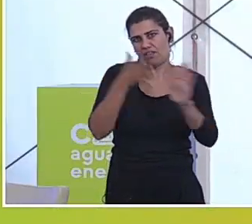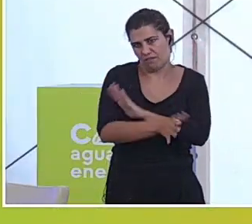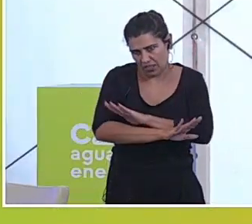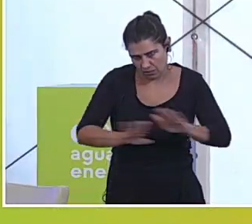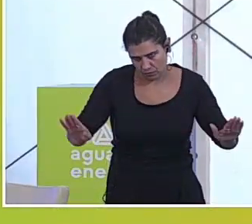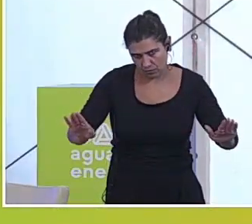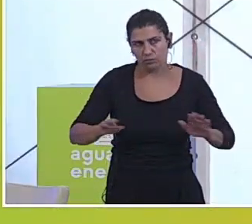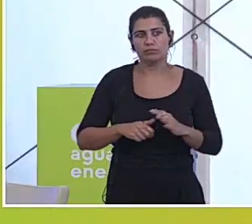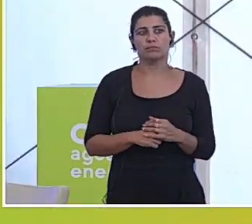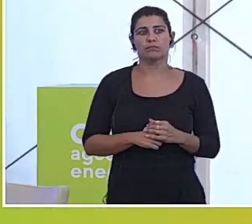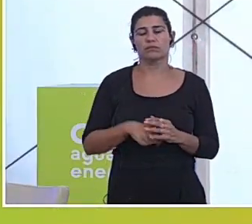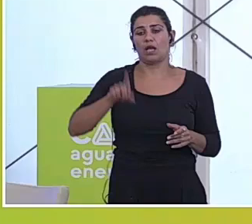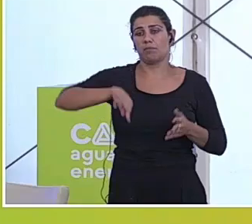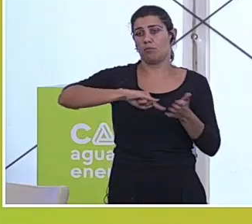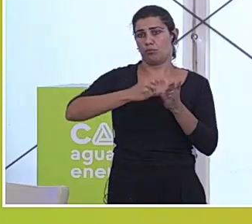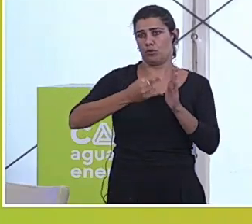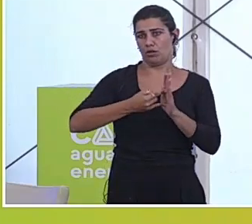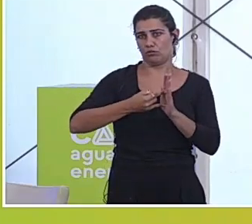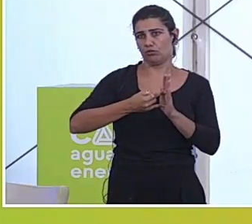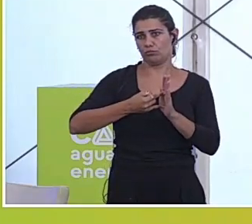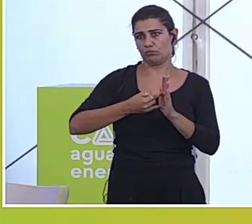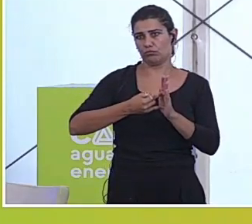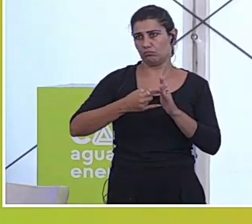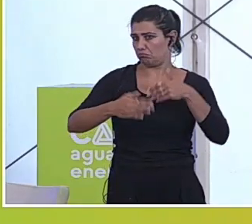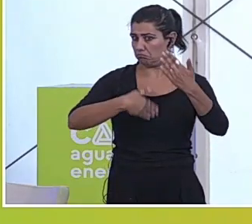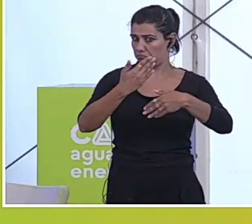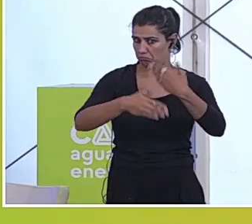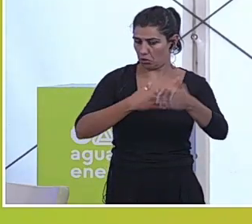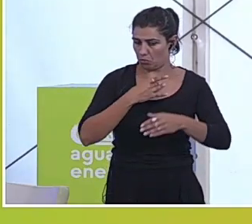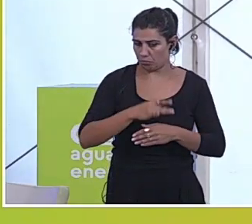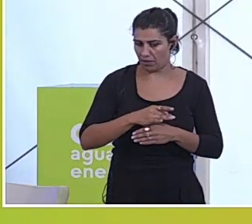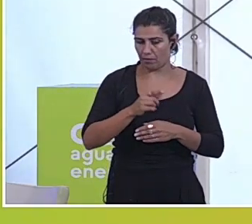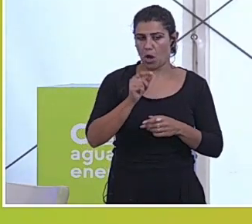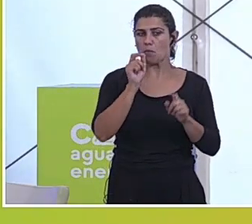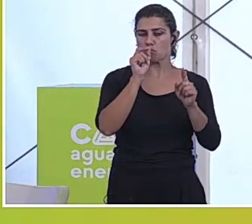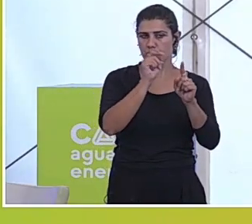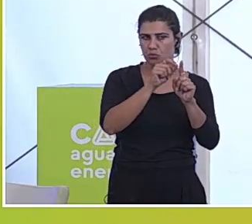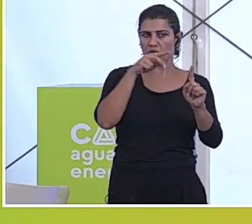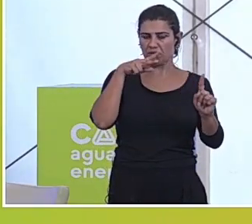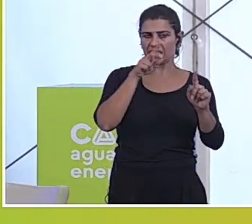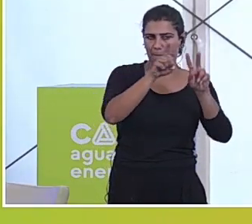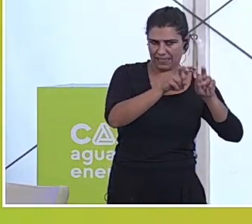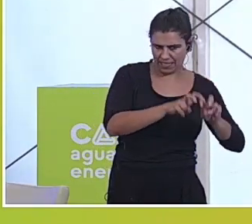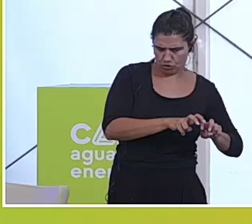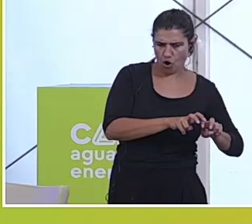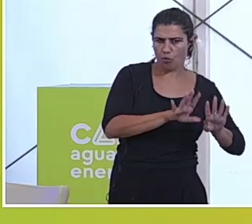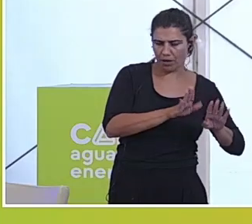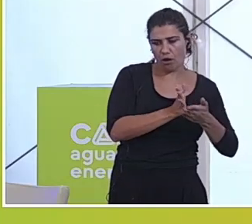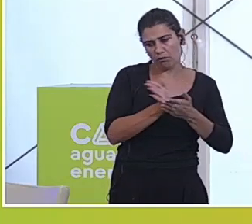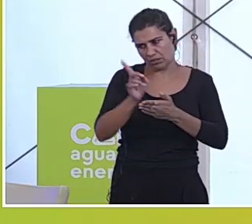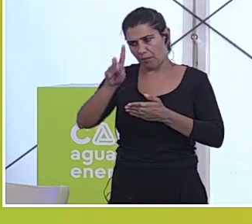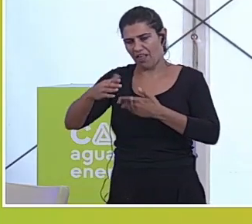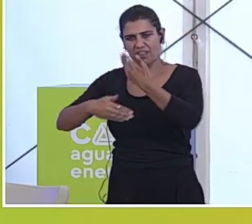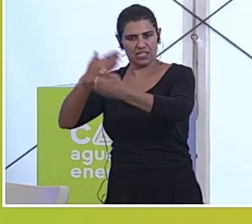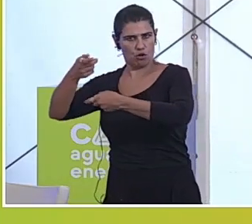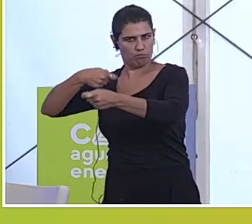sacar adelante proyectos que sean no solamente desde el punto de vista de la investigación potente, sino también al desarrollo comercial,